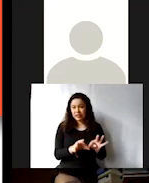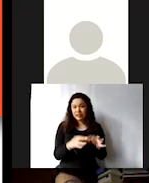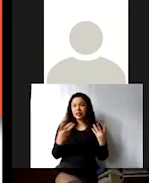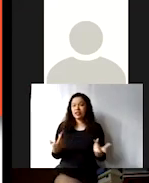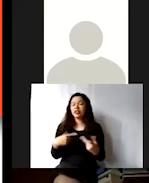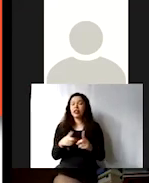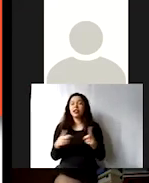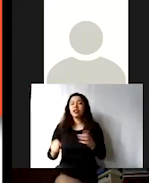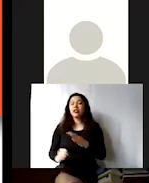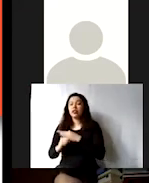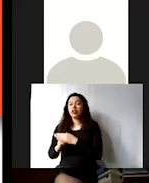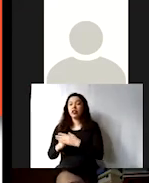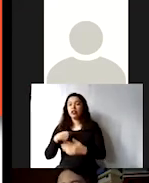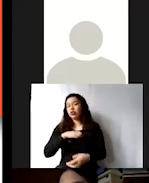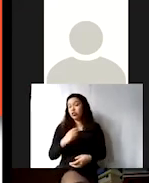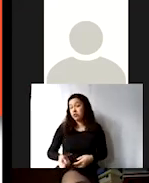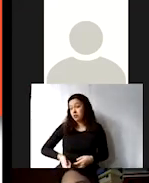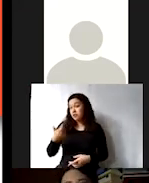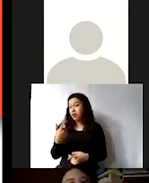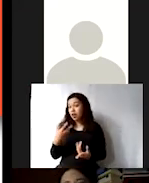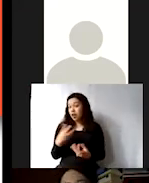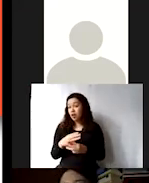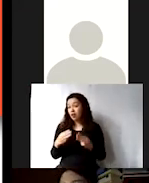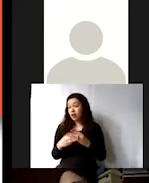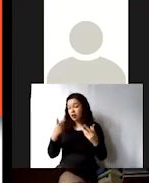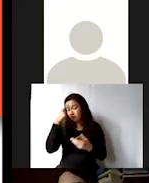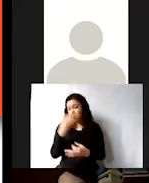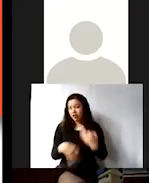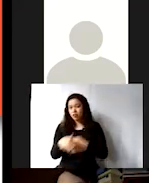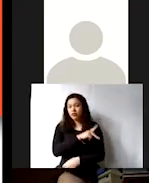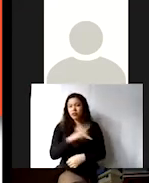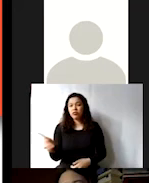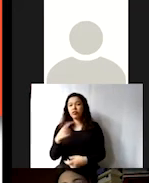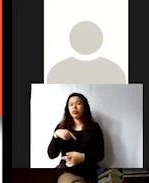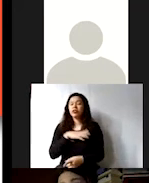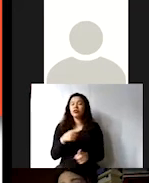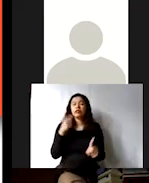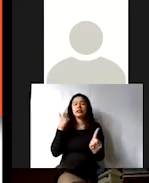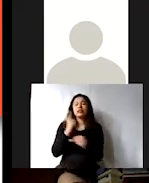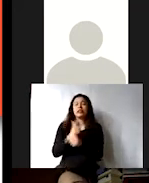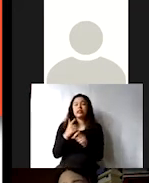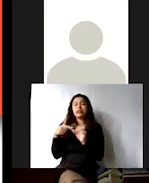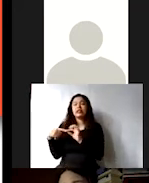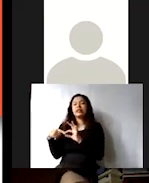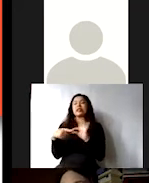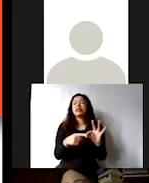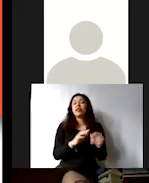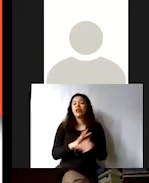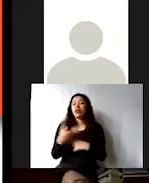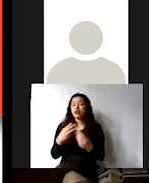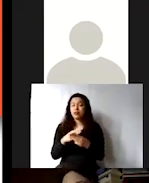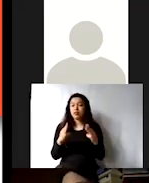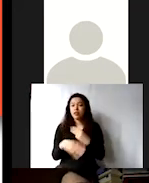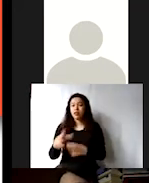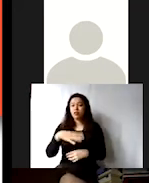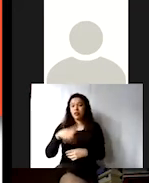y por primera vez tenemos una herramienta común que nos ayuda al menos a identificar hacia dónde vamos. Y esa herramienta común busca que se tengan